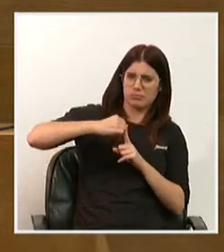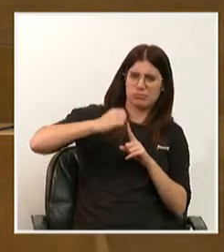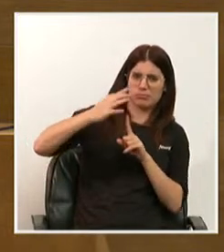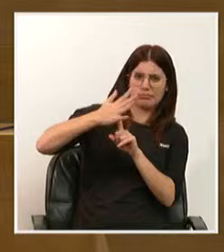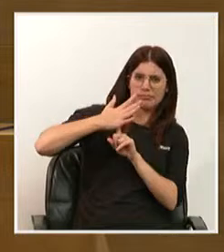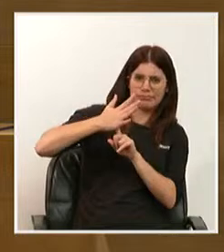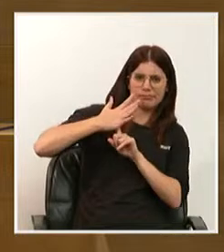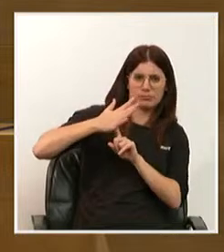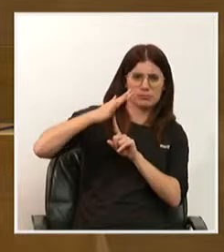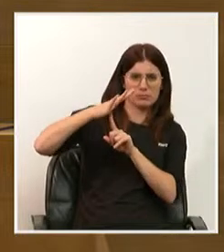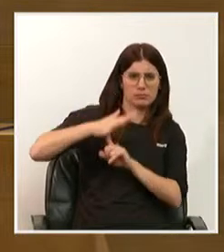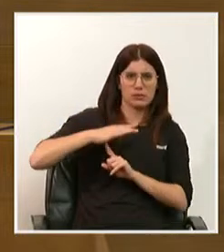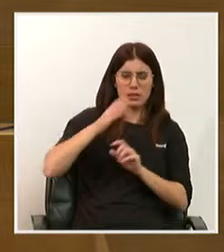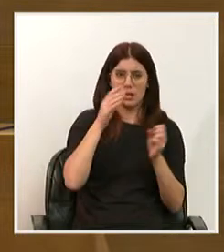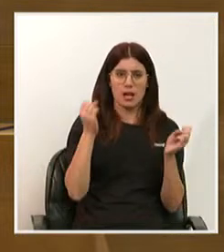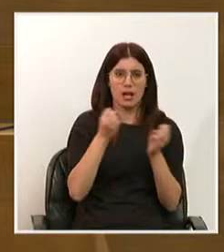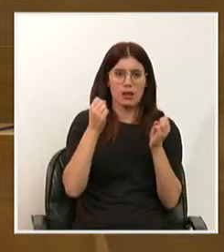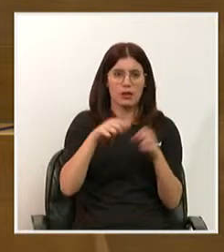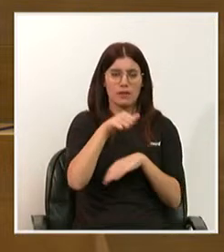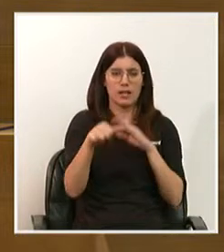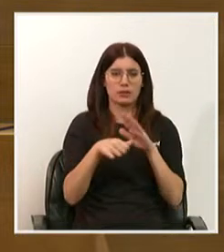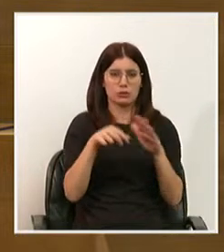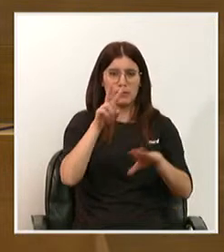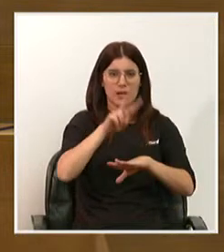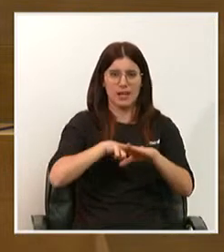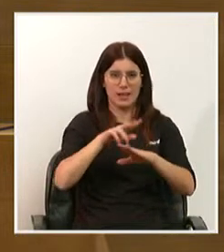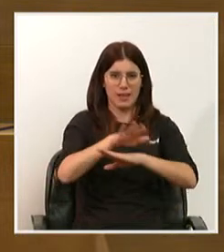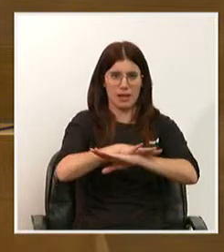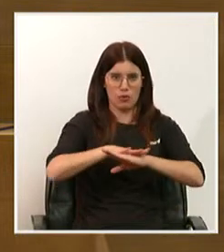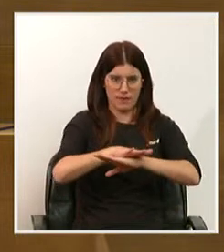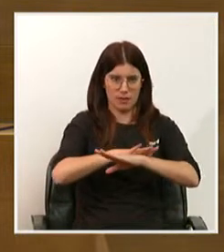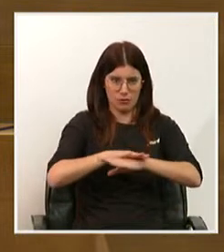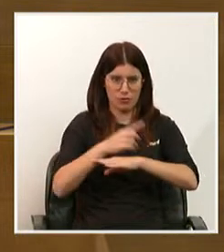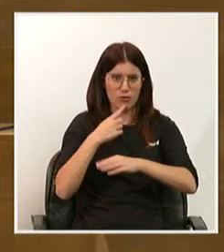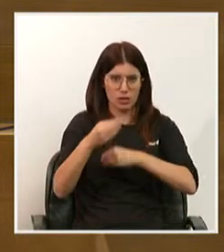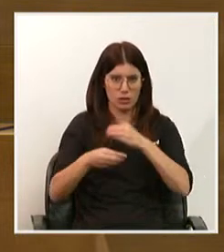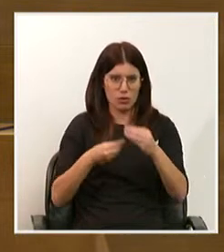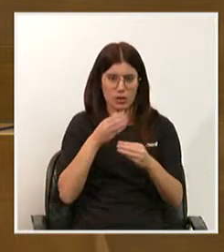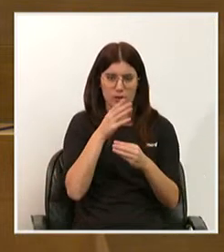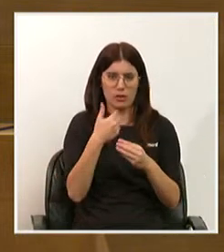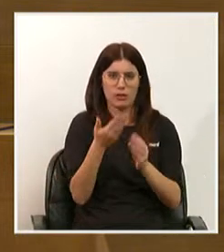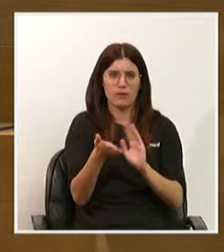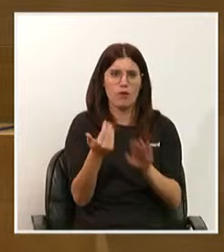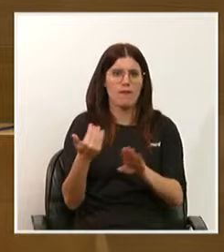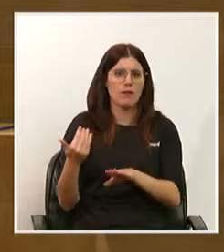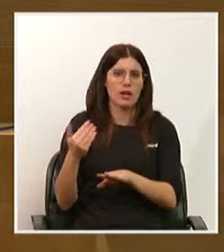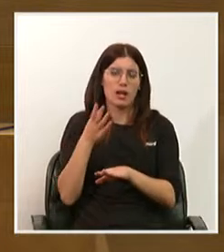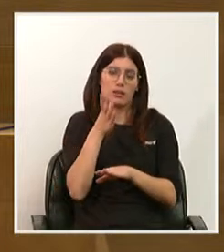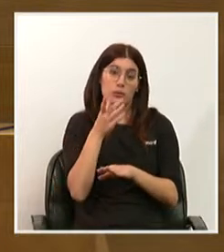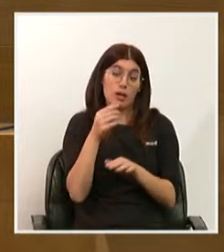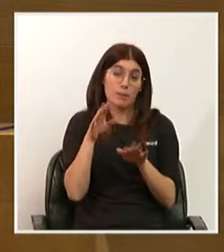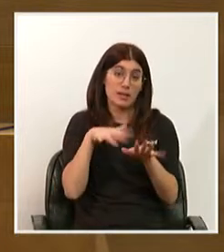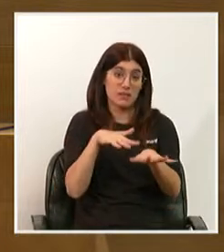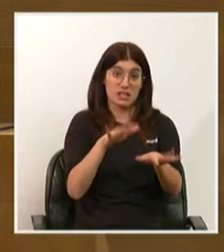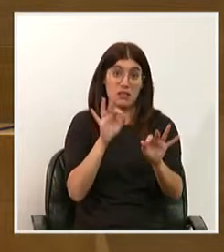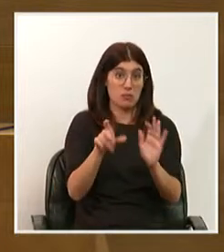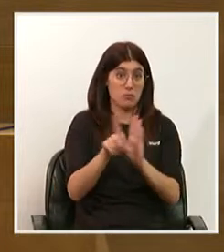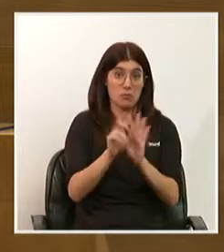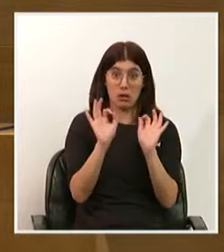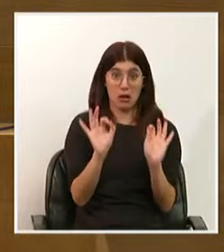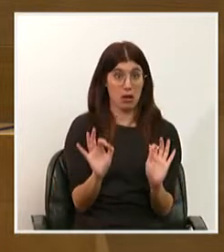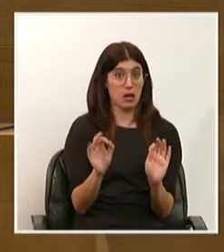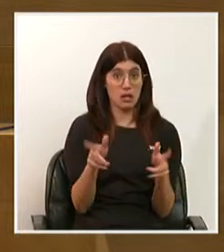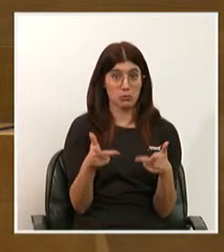castell de la subdelegada del Go que va una manifesta absolutamente legal